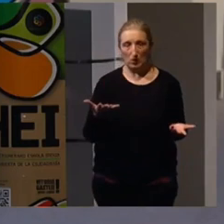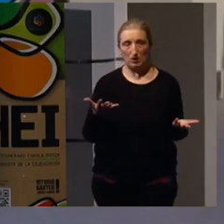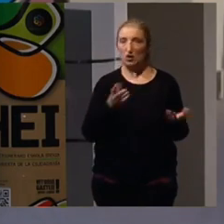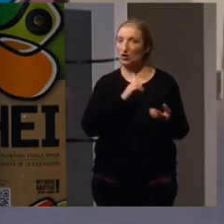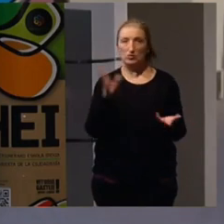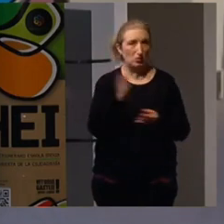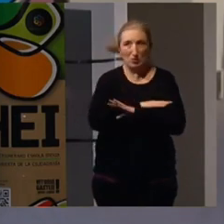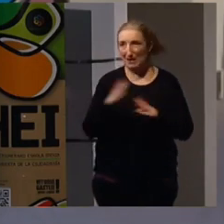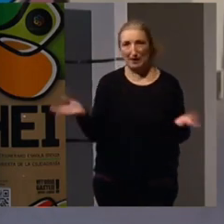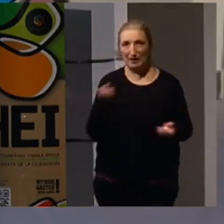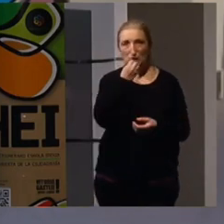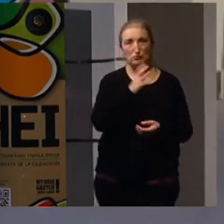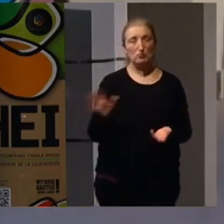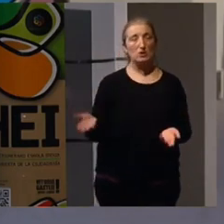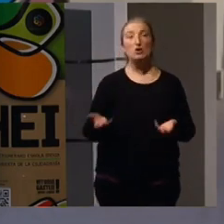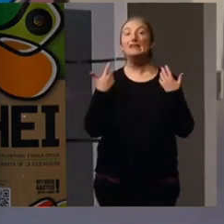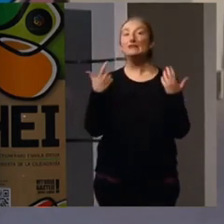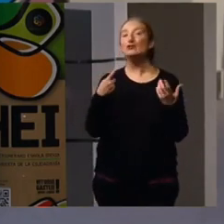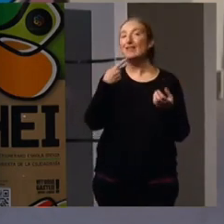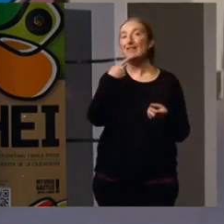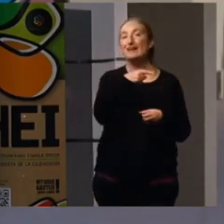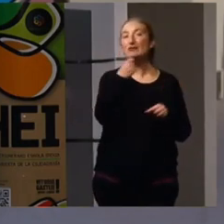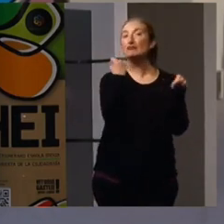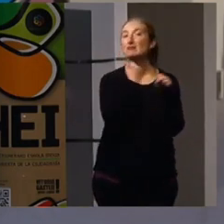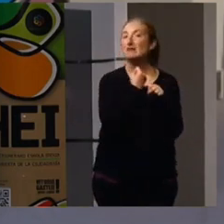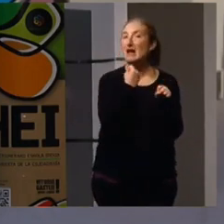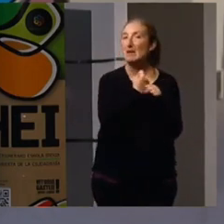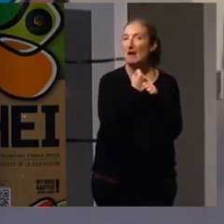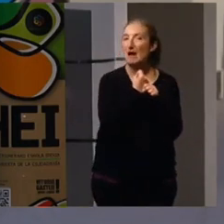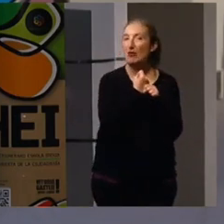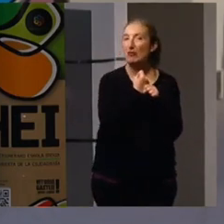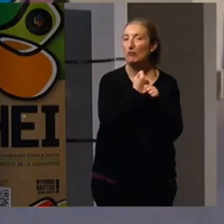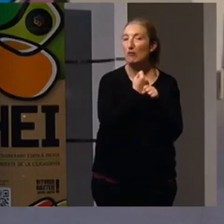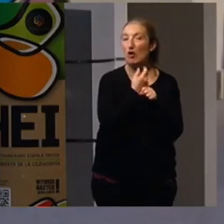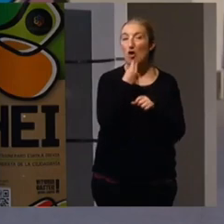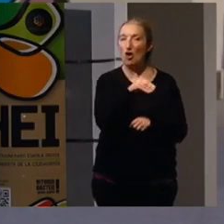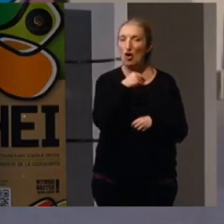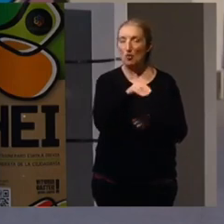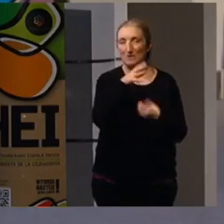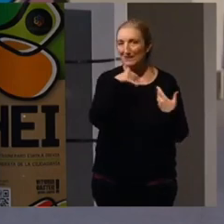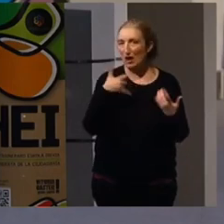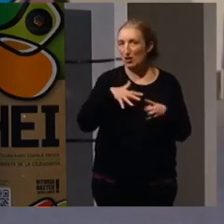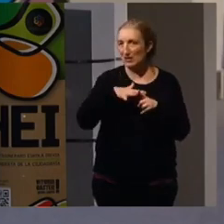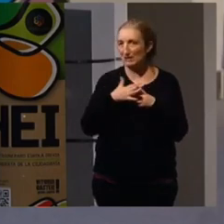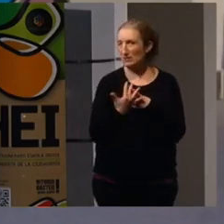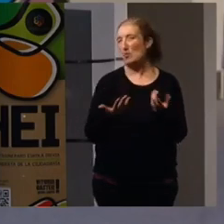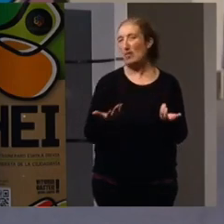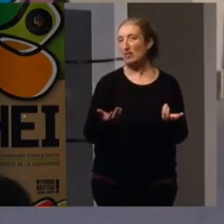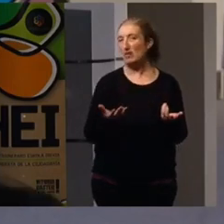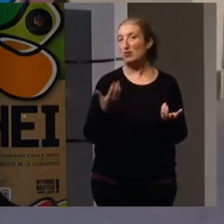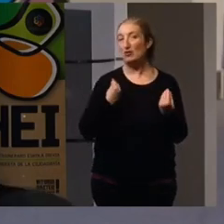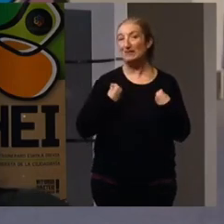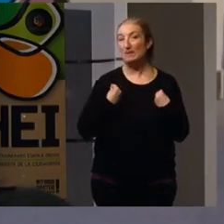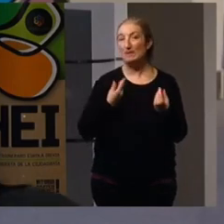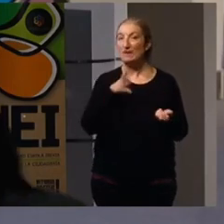es bueno para nadie, ¿no? Entonces, llamar trabajo a lo que están teniendo que afrontar los jóvenes o a eso, a lo que tiene que afrontar